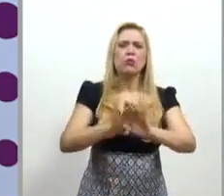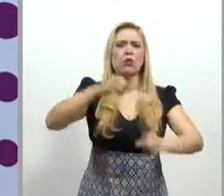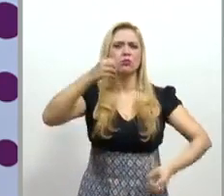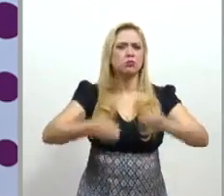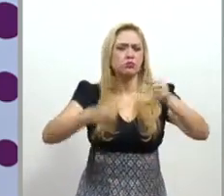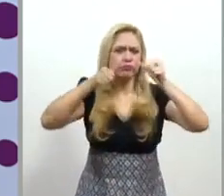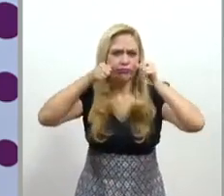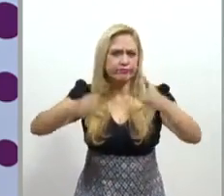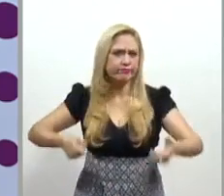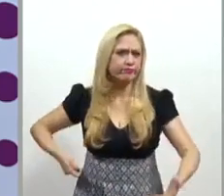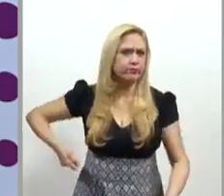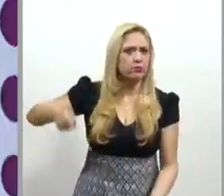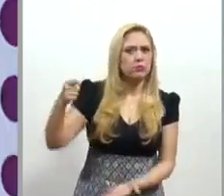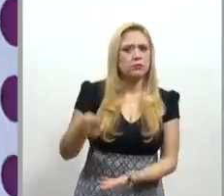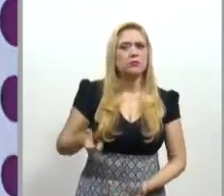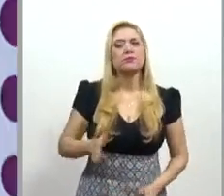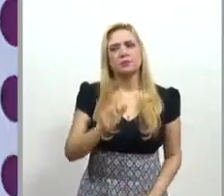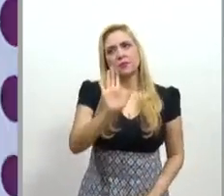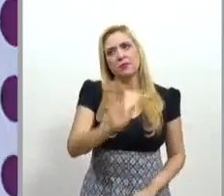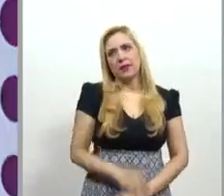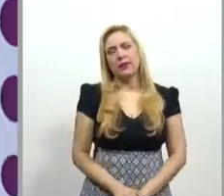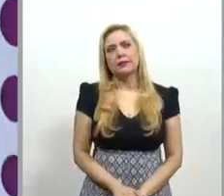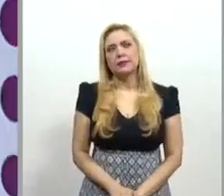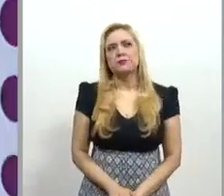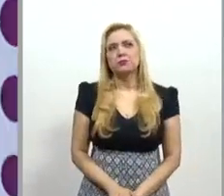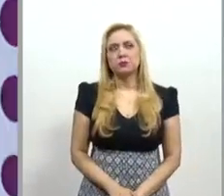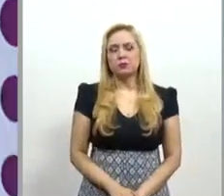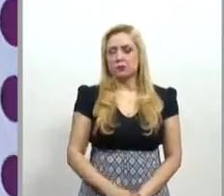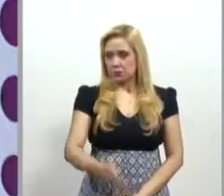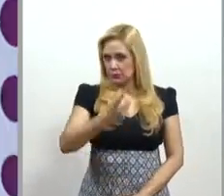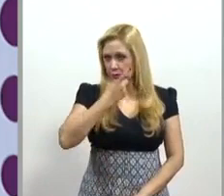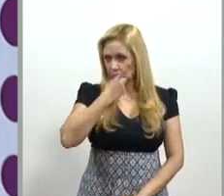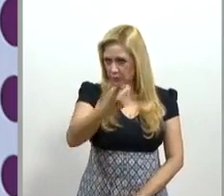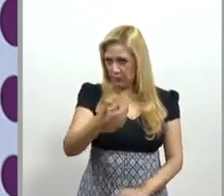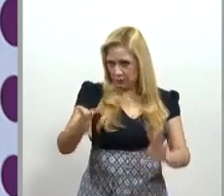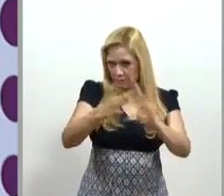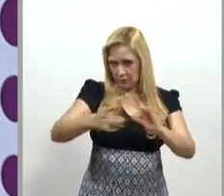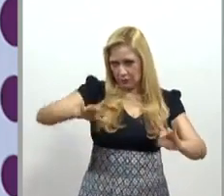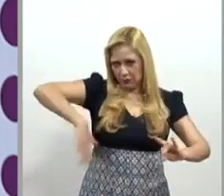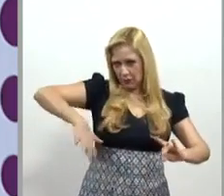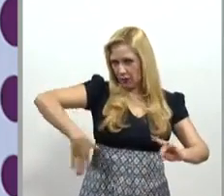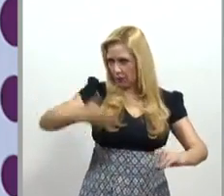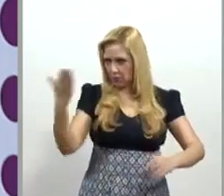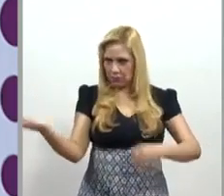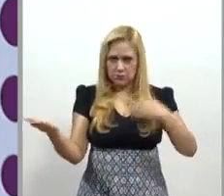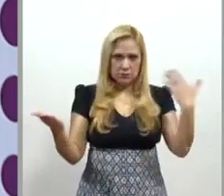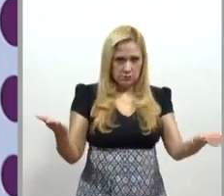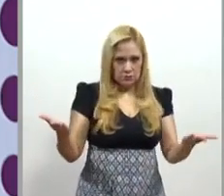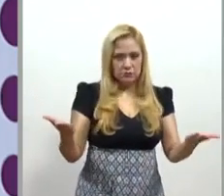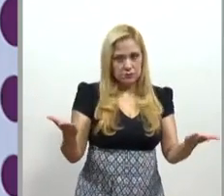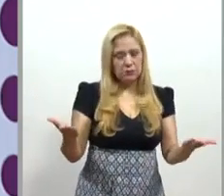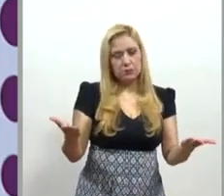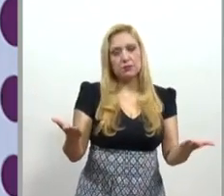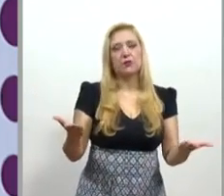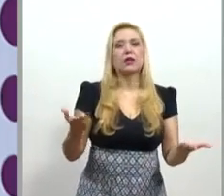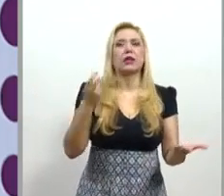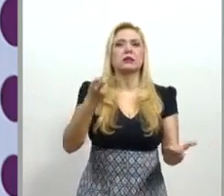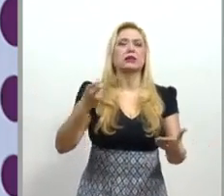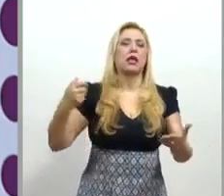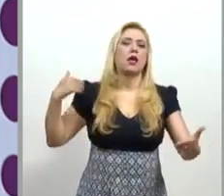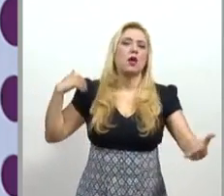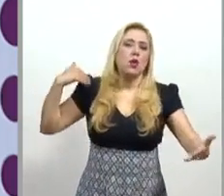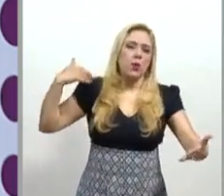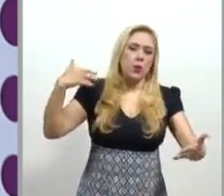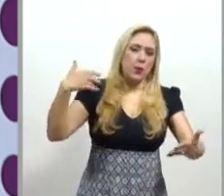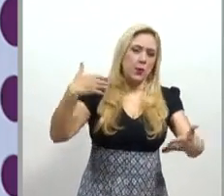lo desarrollemos en el programa? Sí, claro, bueno, como bien lo han señalado, existe ya como un desarrollo un poco